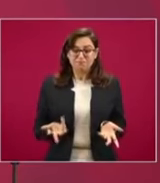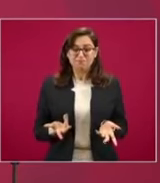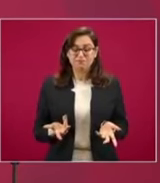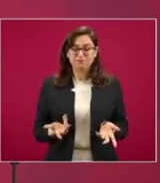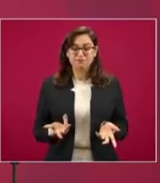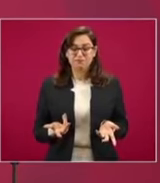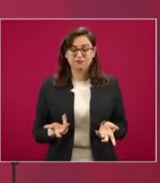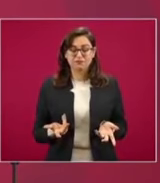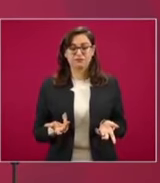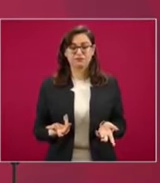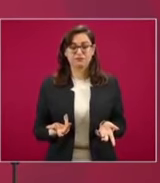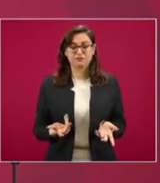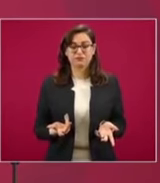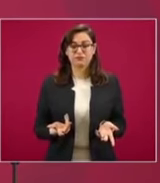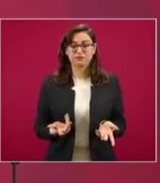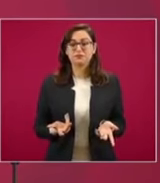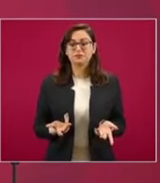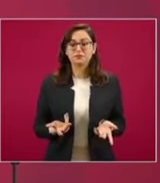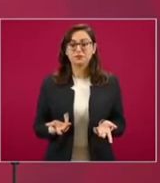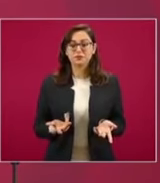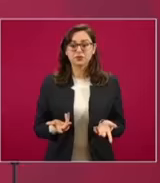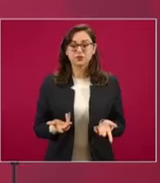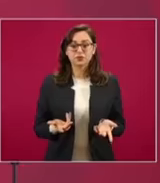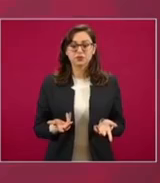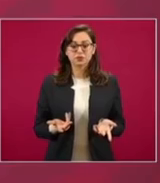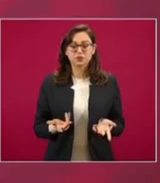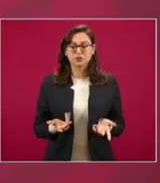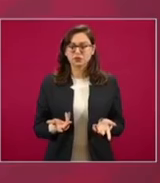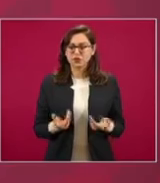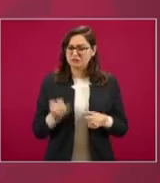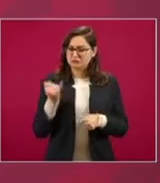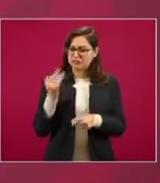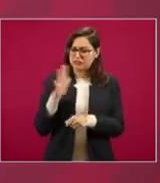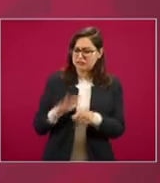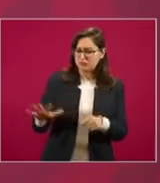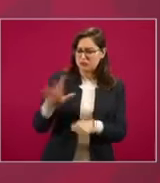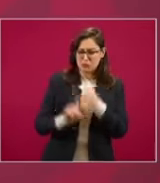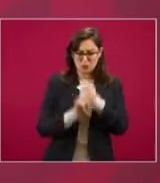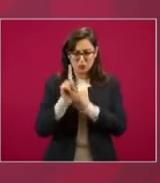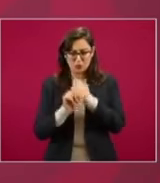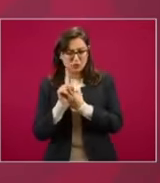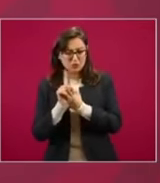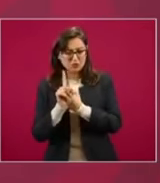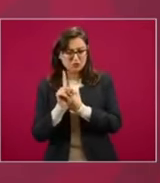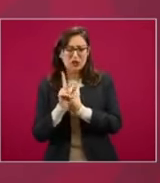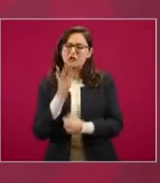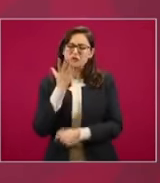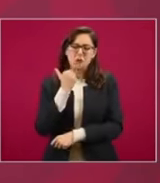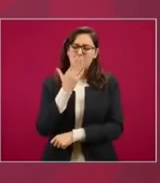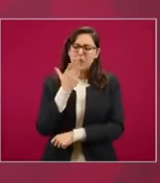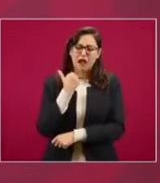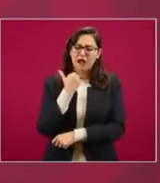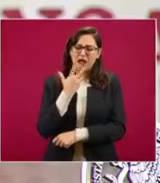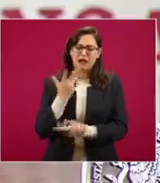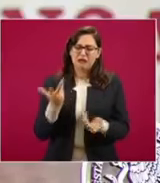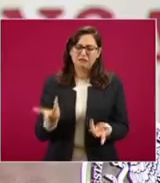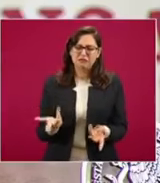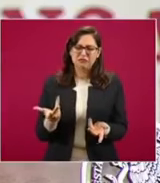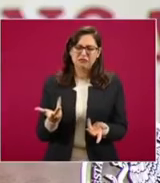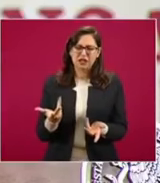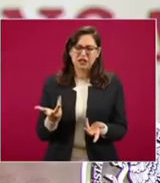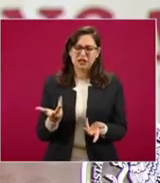Entonces no hay ningún problema en el caso de también no quiero generalizar hay